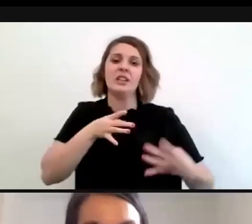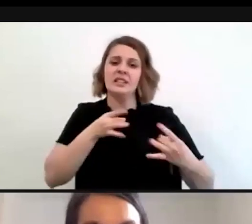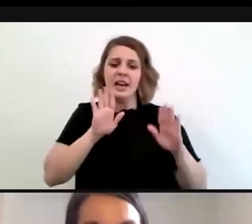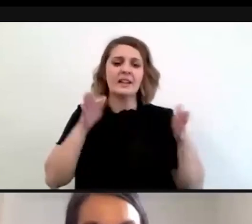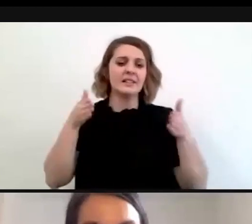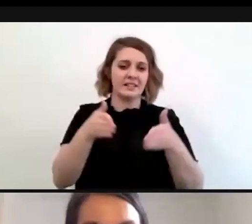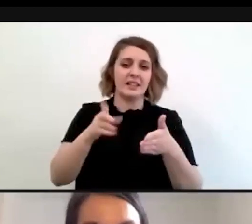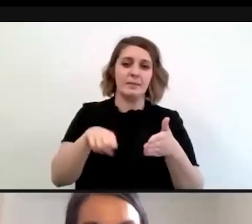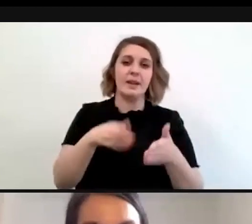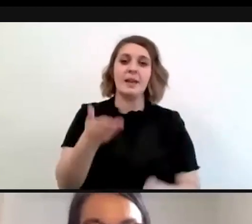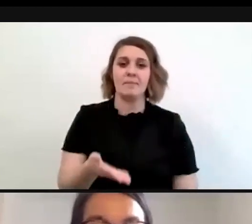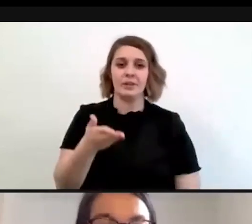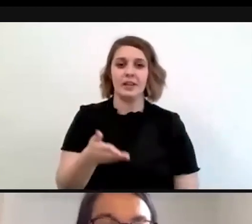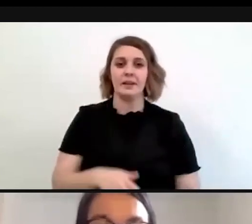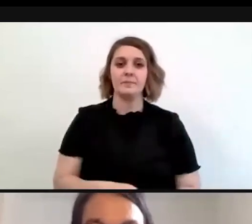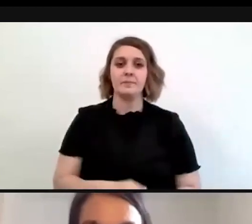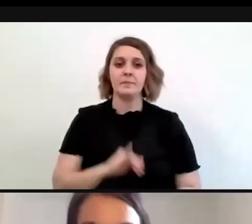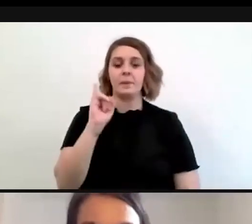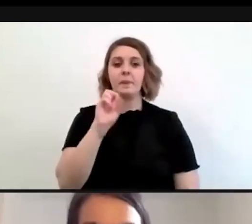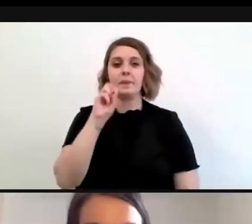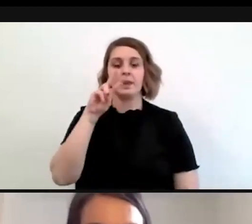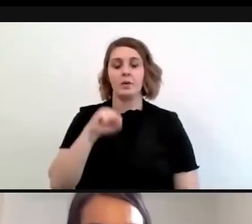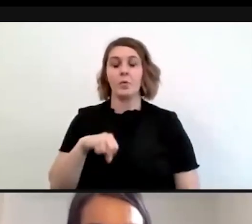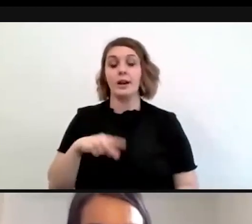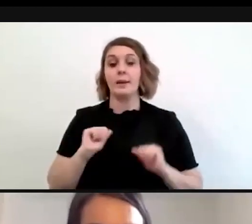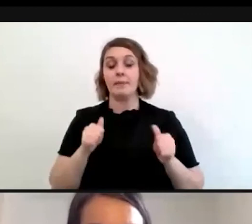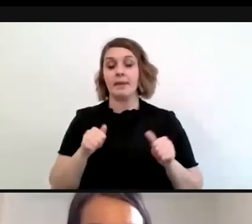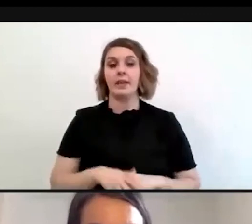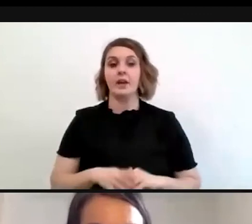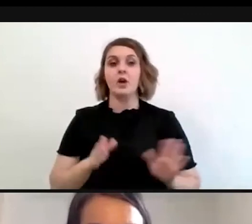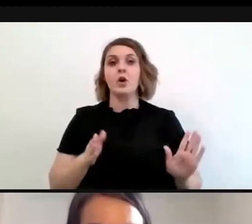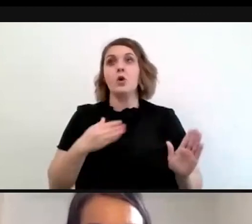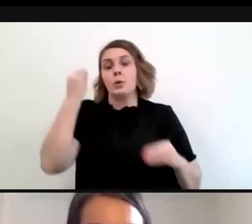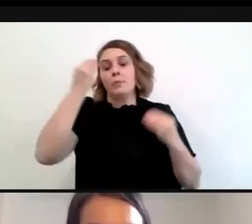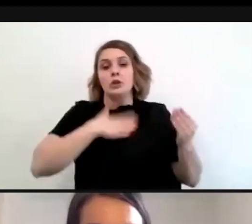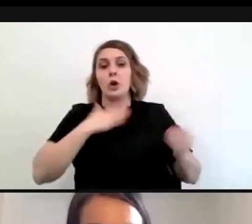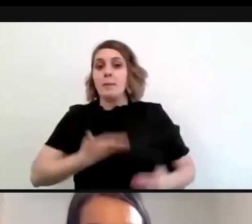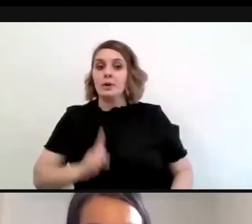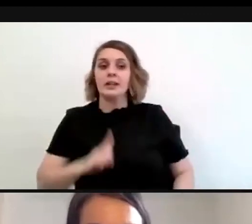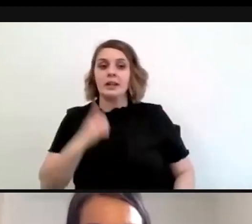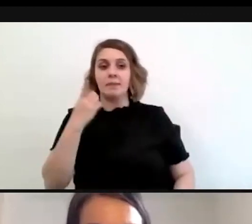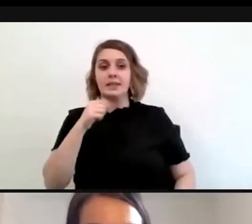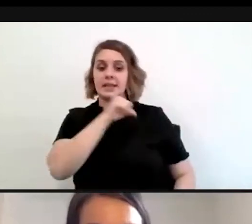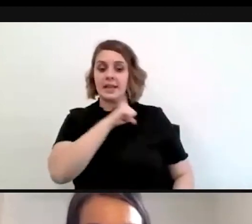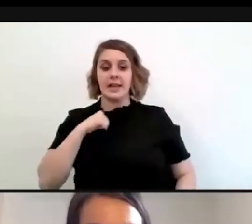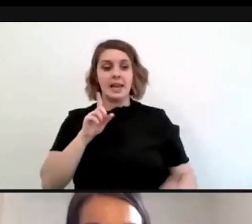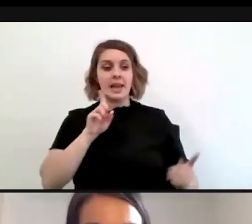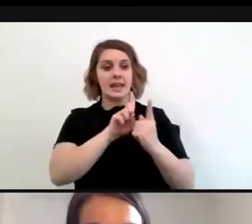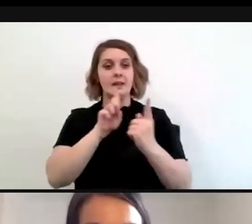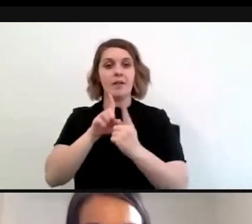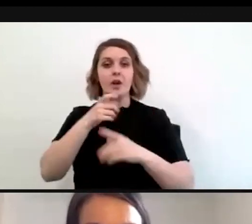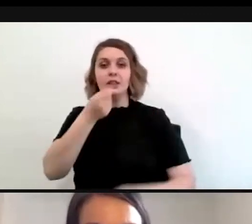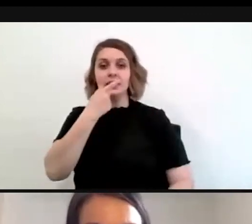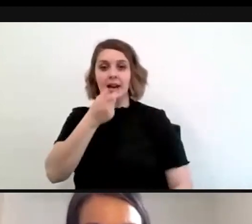es importante. Empieza, Juan Francisco. Bueno, yo creo que lo más importante es la individualización del tratamiento. Yo creo que